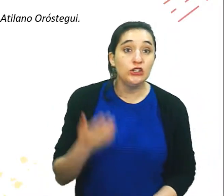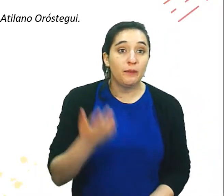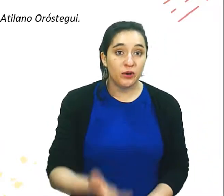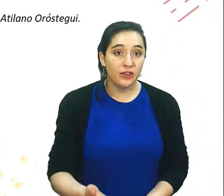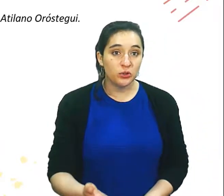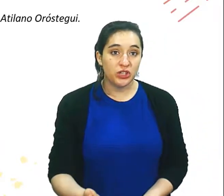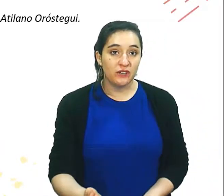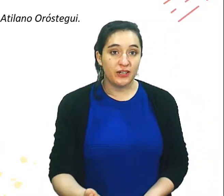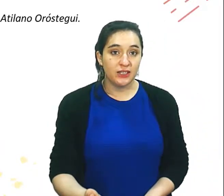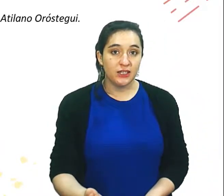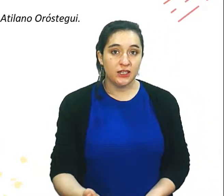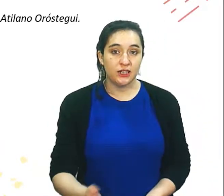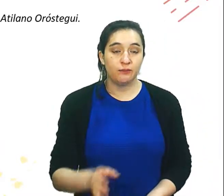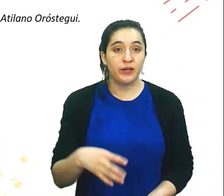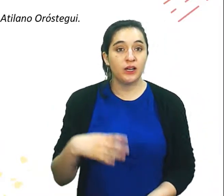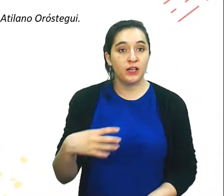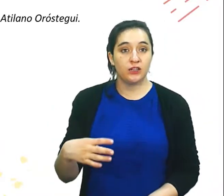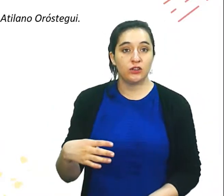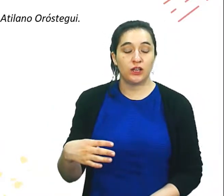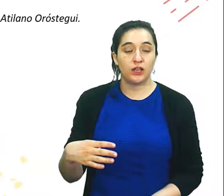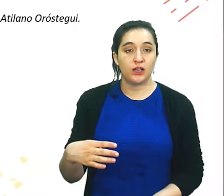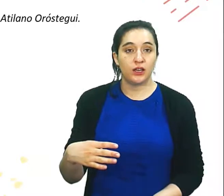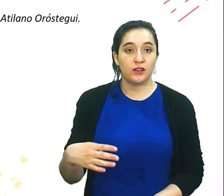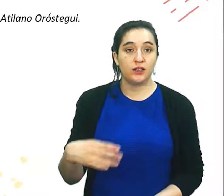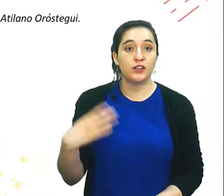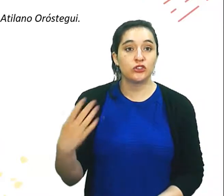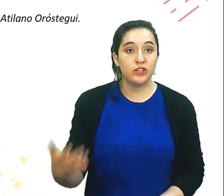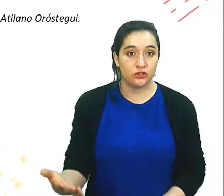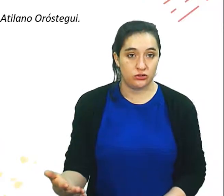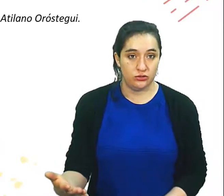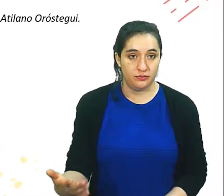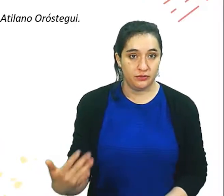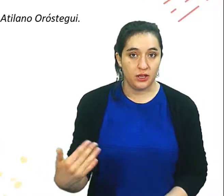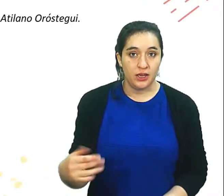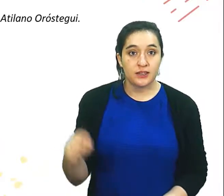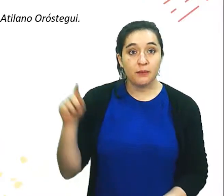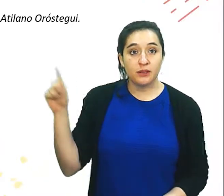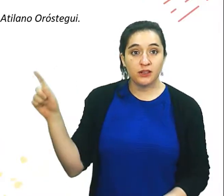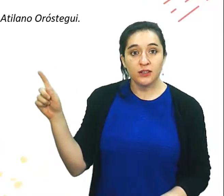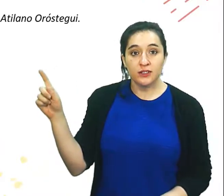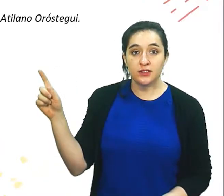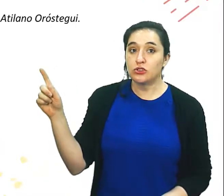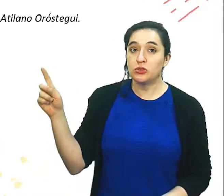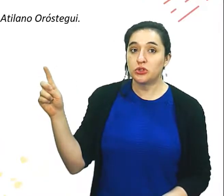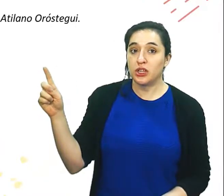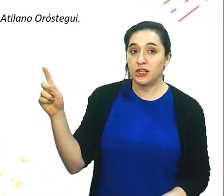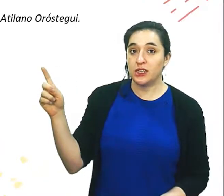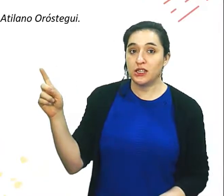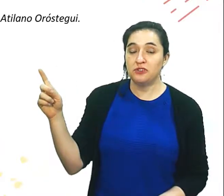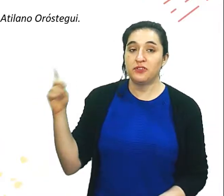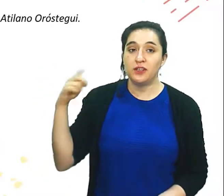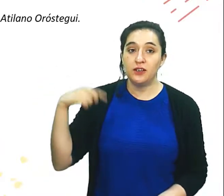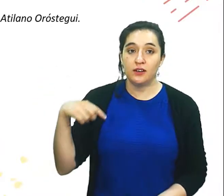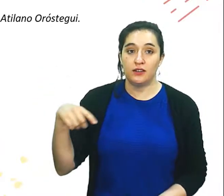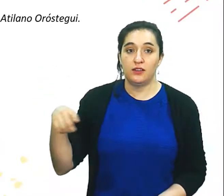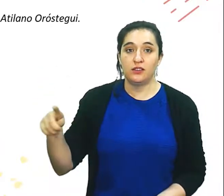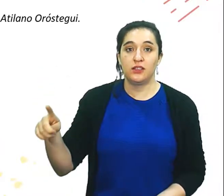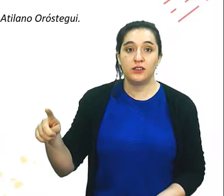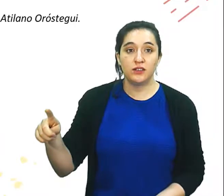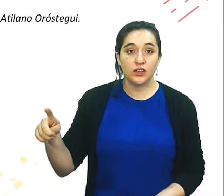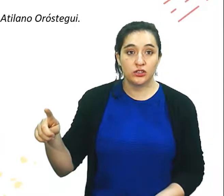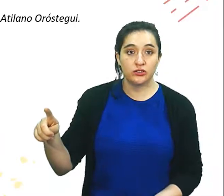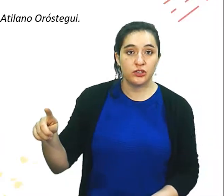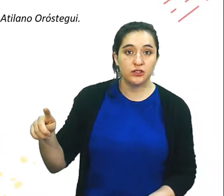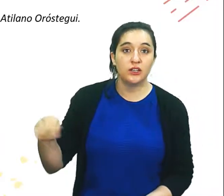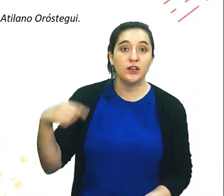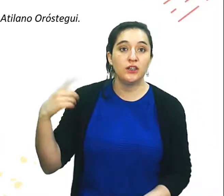Recuerden que en la prueba que ustedes van a tener, van a tener harto texto. Y a partir del texto, ustedes tienen que inferir